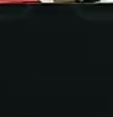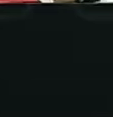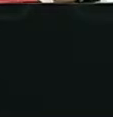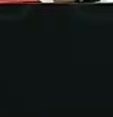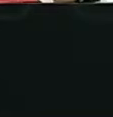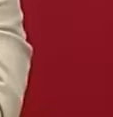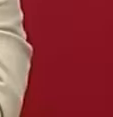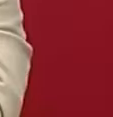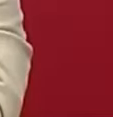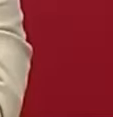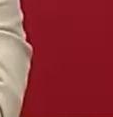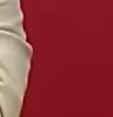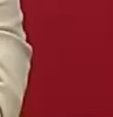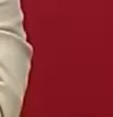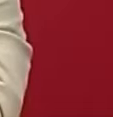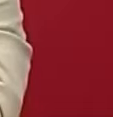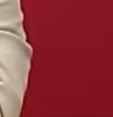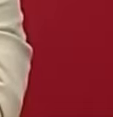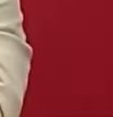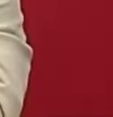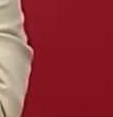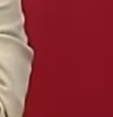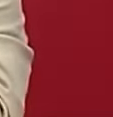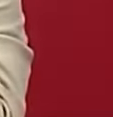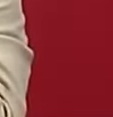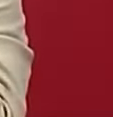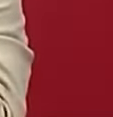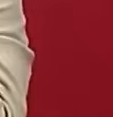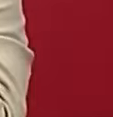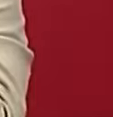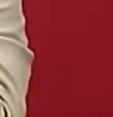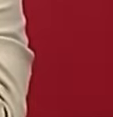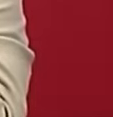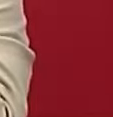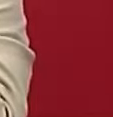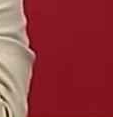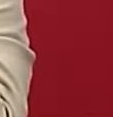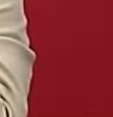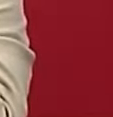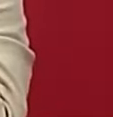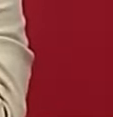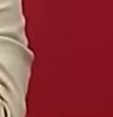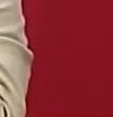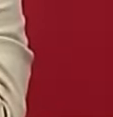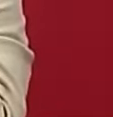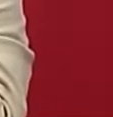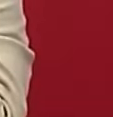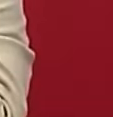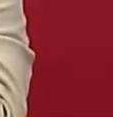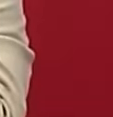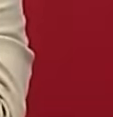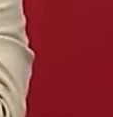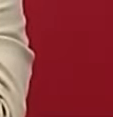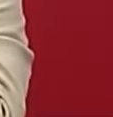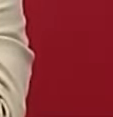Patricia, Luis y Pablo, lo que buscan es generar terror. Miren, yo fui 4 años ministro de